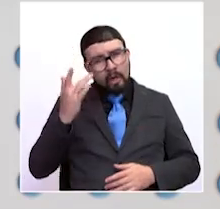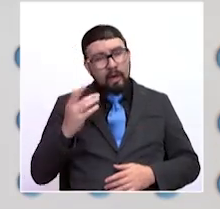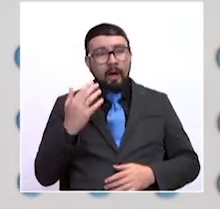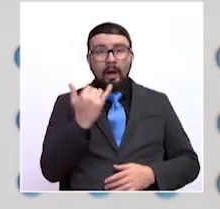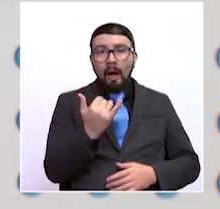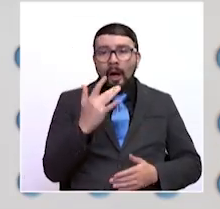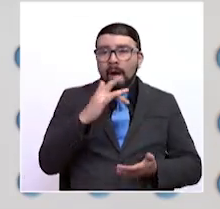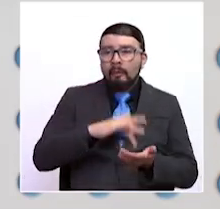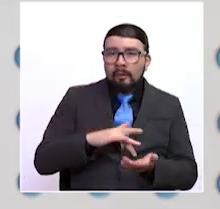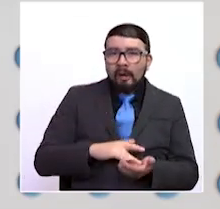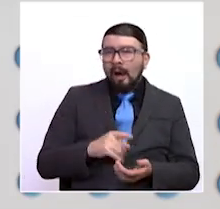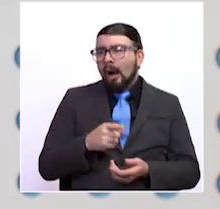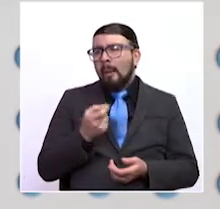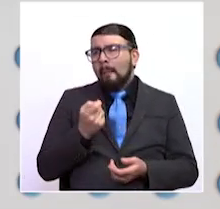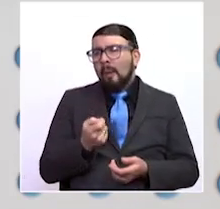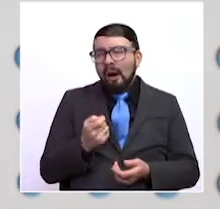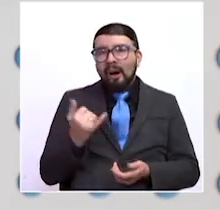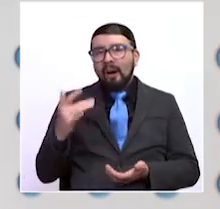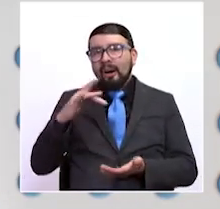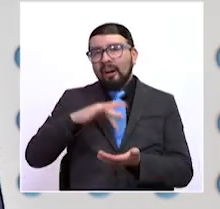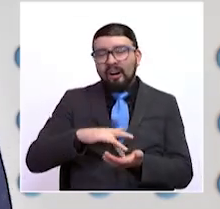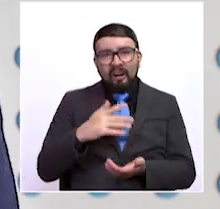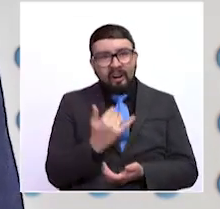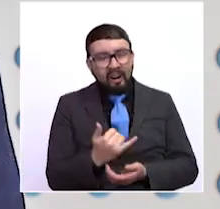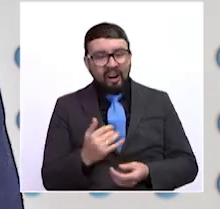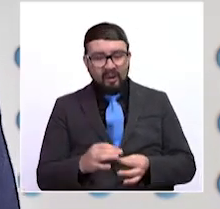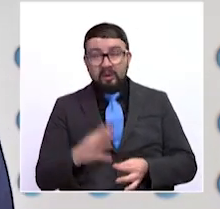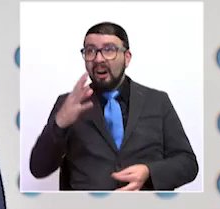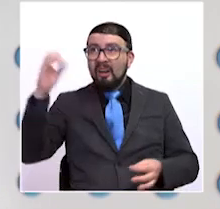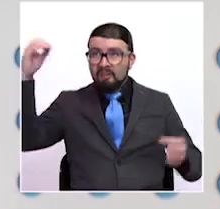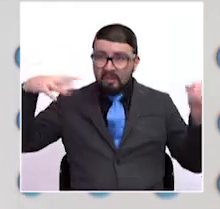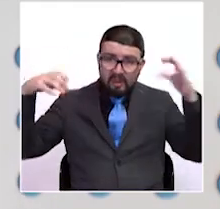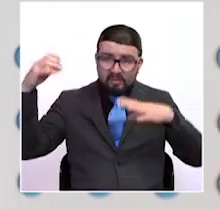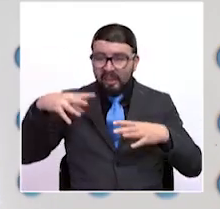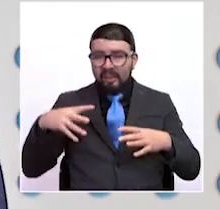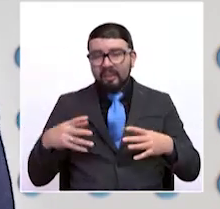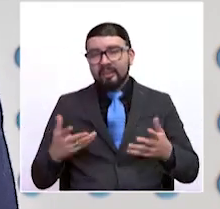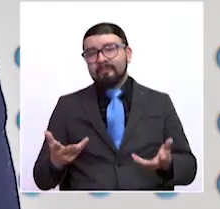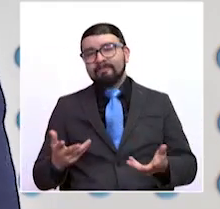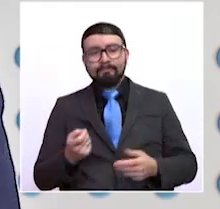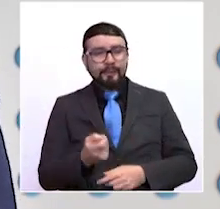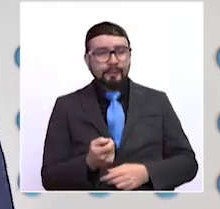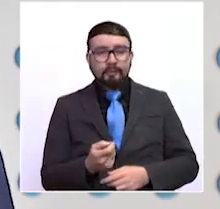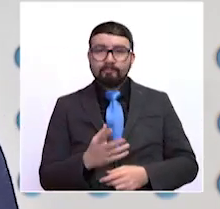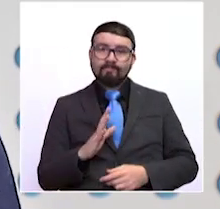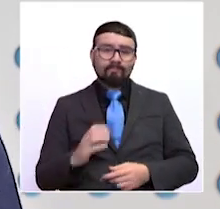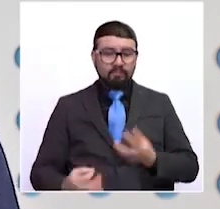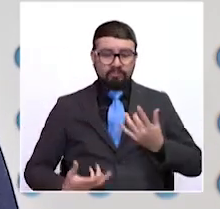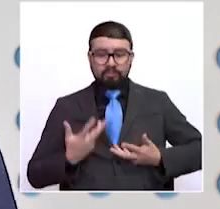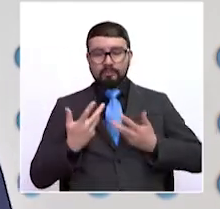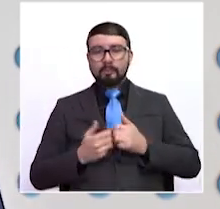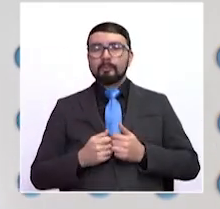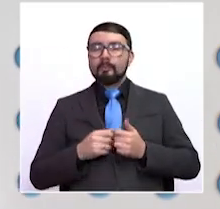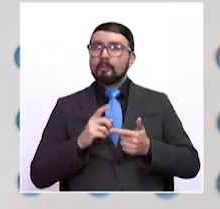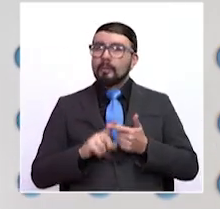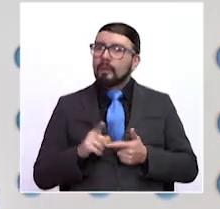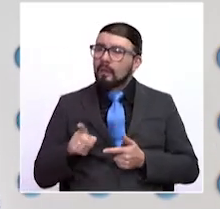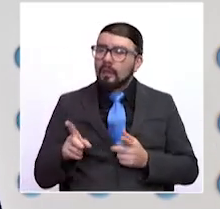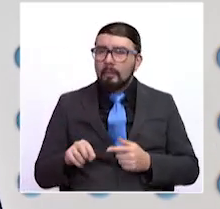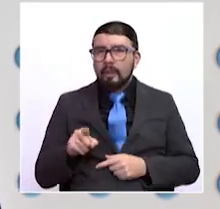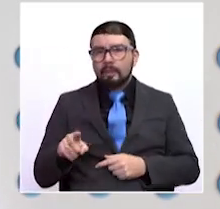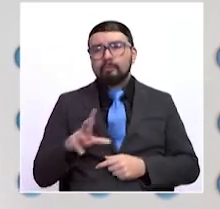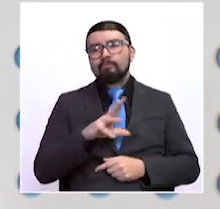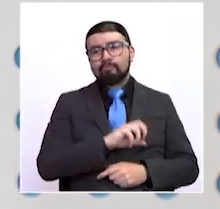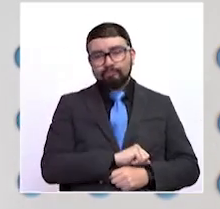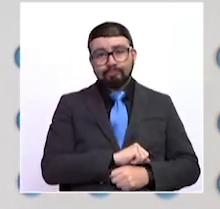un momentico con pólvora. Papás, por favor. Tenemos también que pensar algo que para mí en este momento es muy triste.